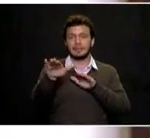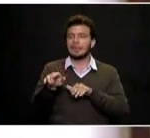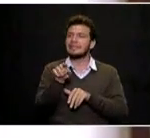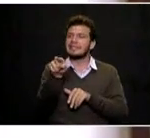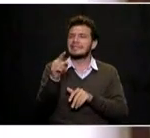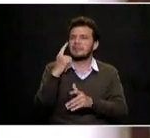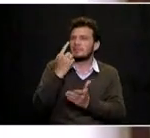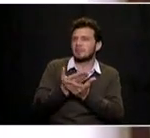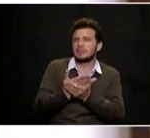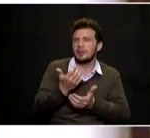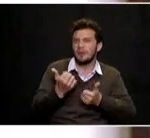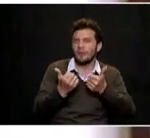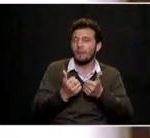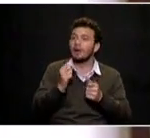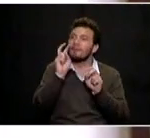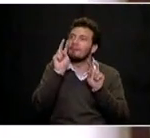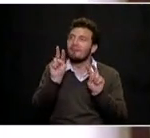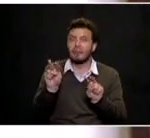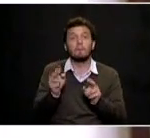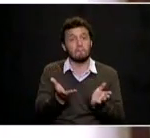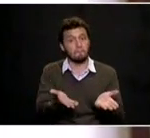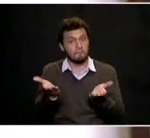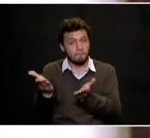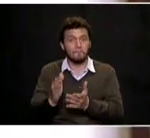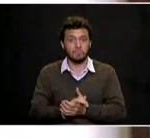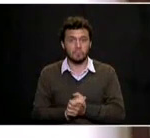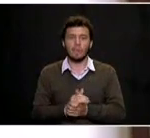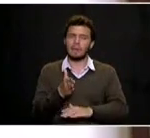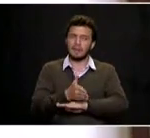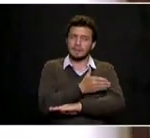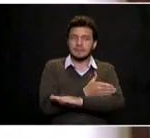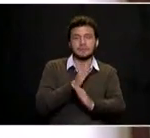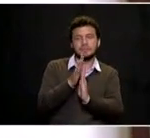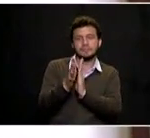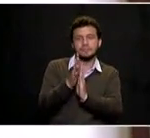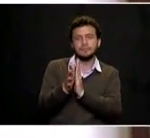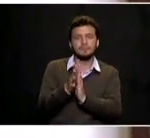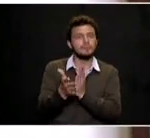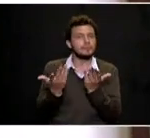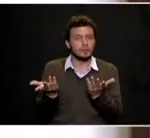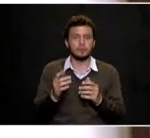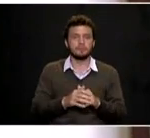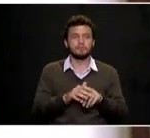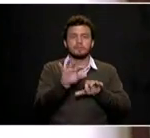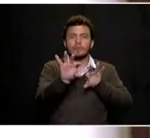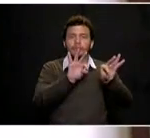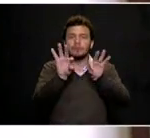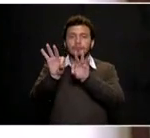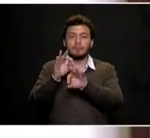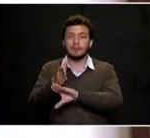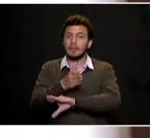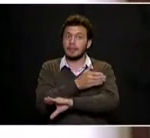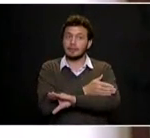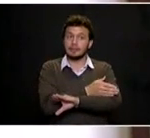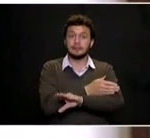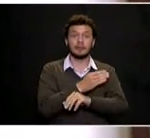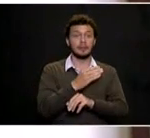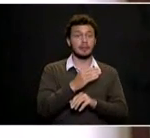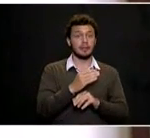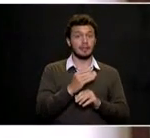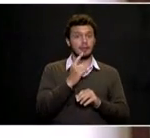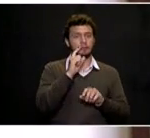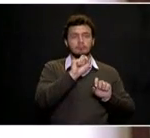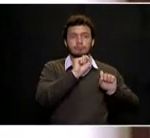explicamos y reiteramos ahora es escogido mediante un promedio de las encuestas realizadas por